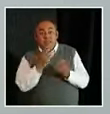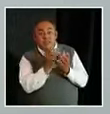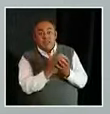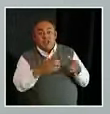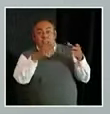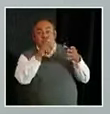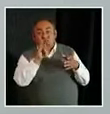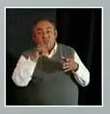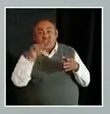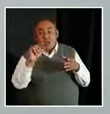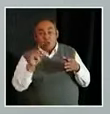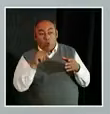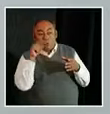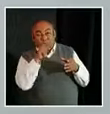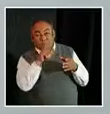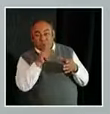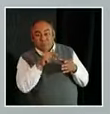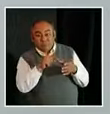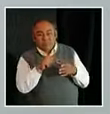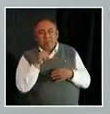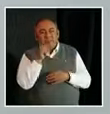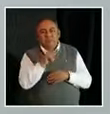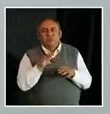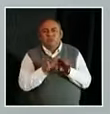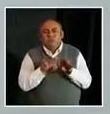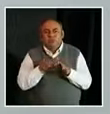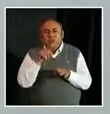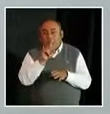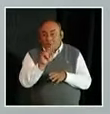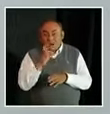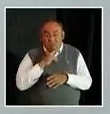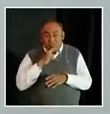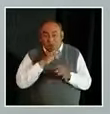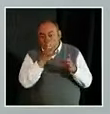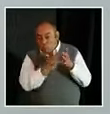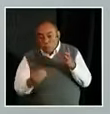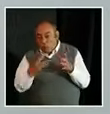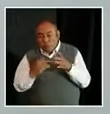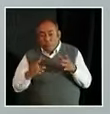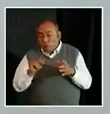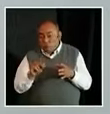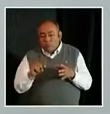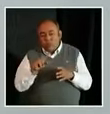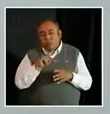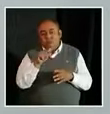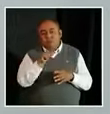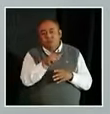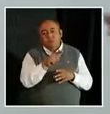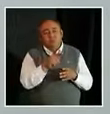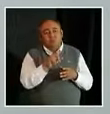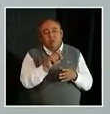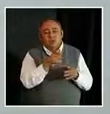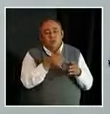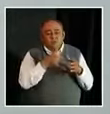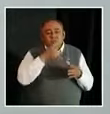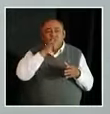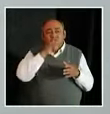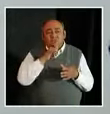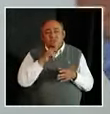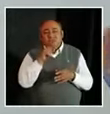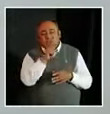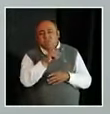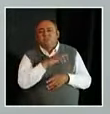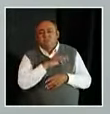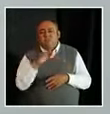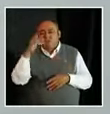inmediato, pierde su potabilidad. El agua de un tinaco tiene esa característica. Te puede servir para bañarte, te